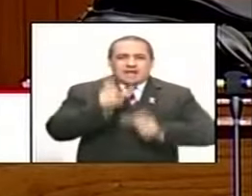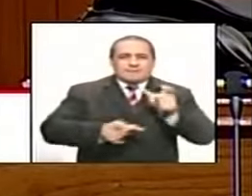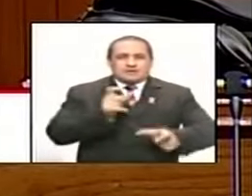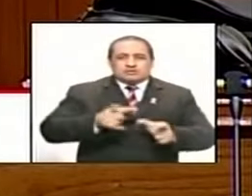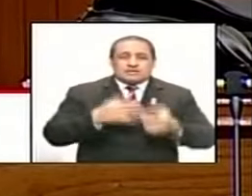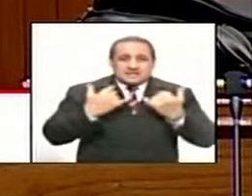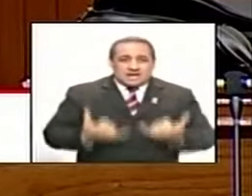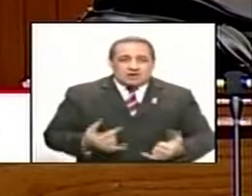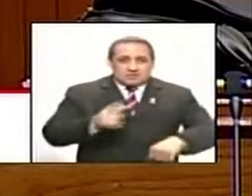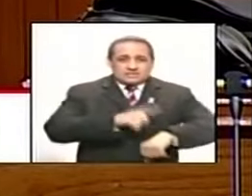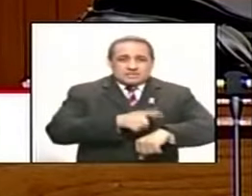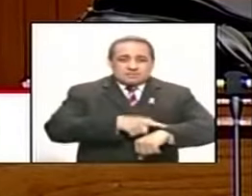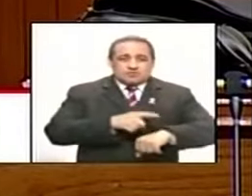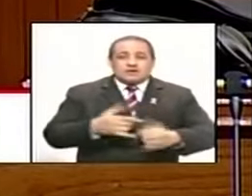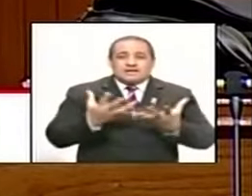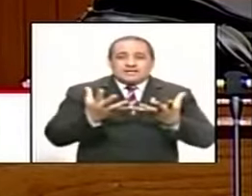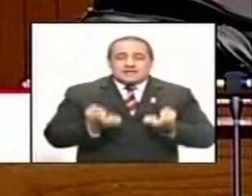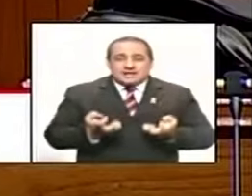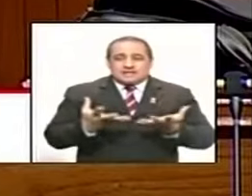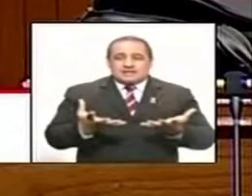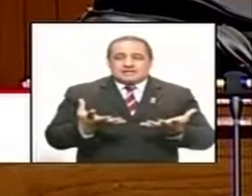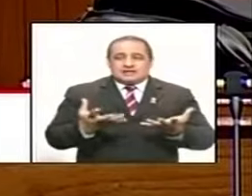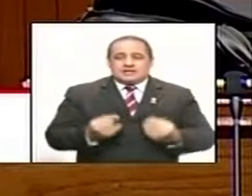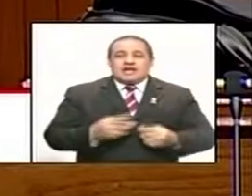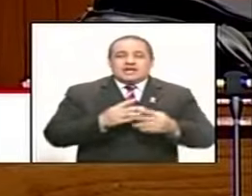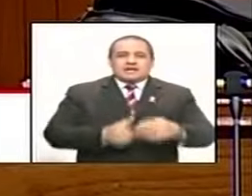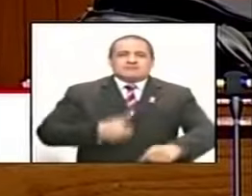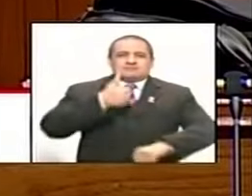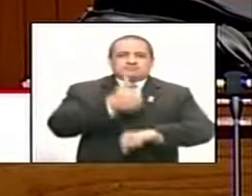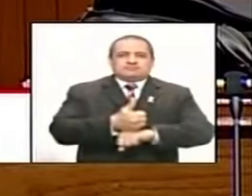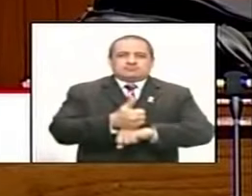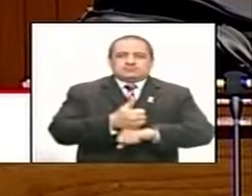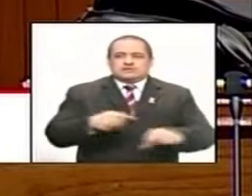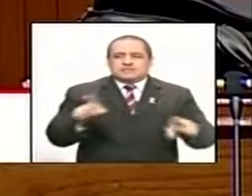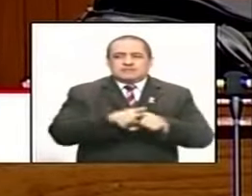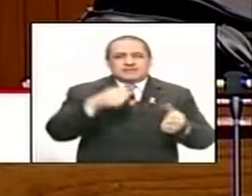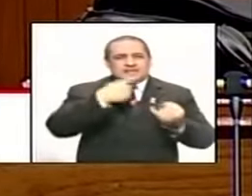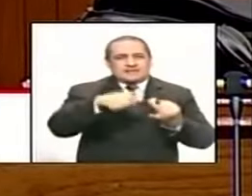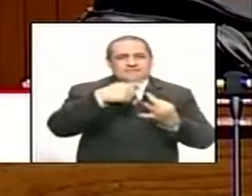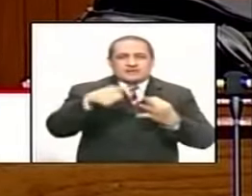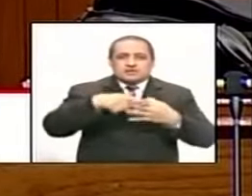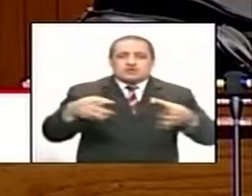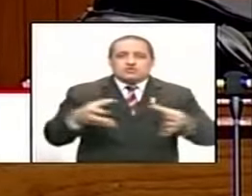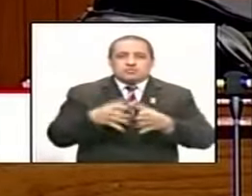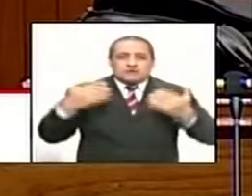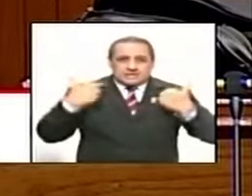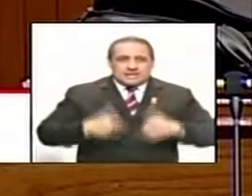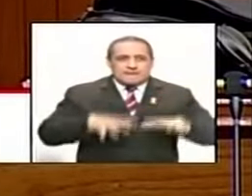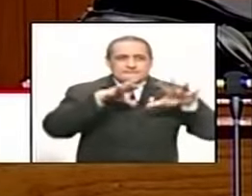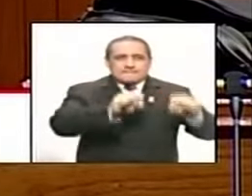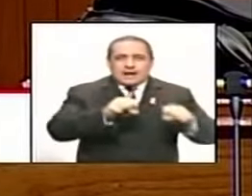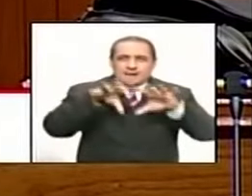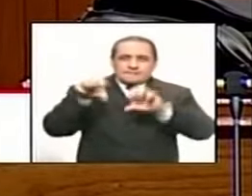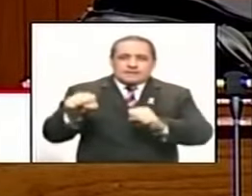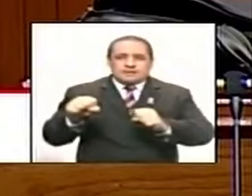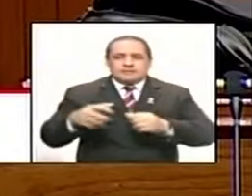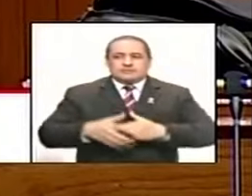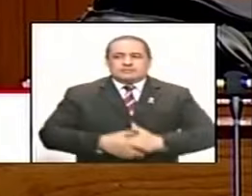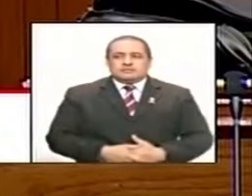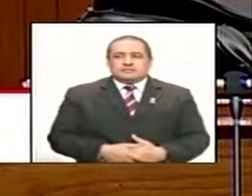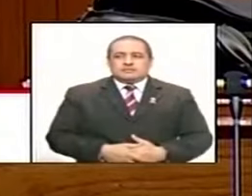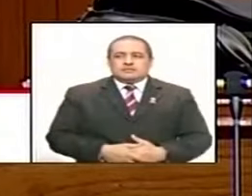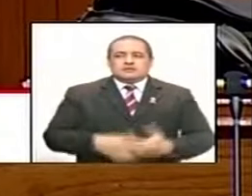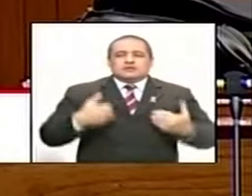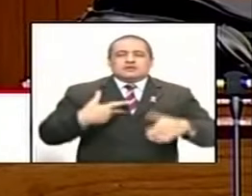que en este momento pretende tomar el poder, además de otras instituciones que ya tienen tomadas,